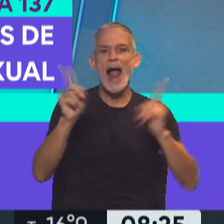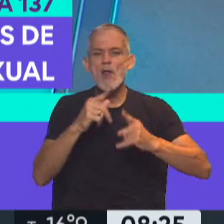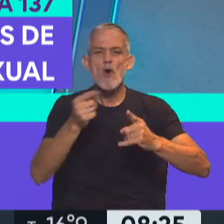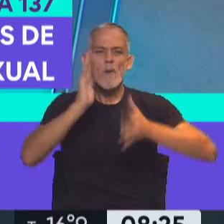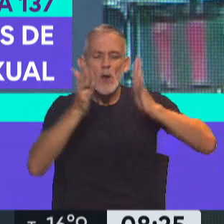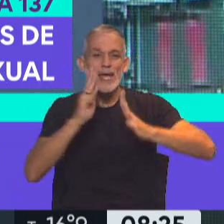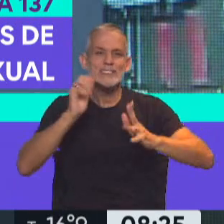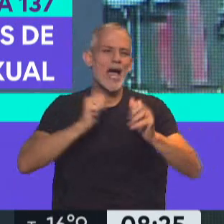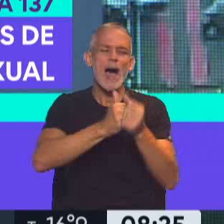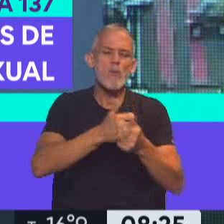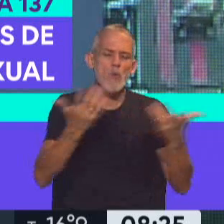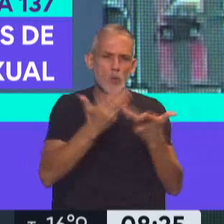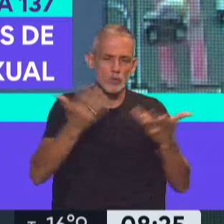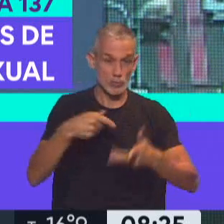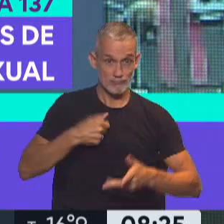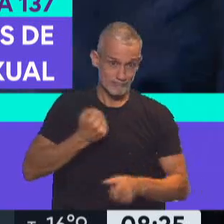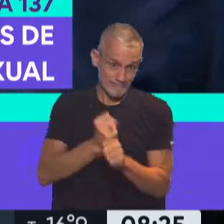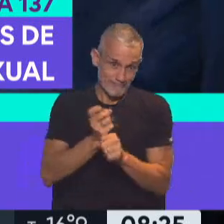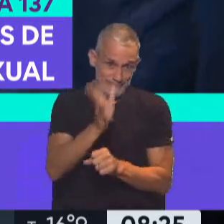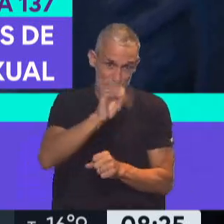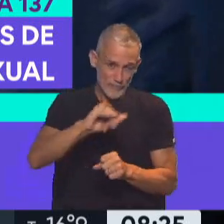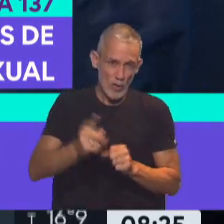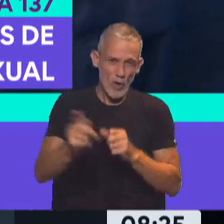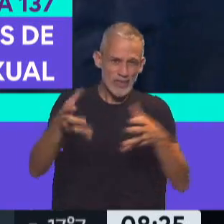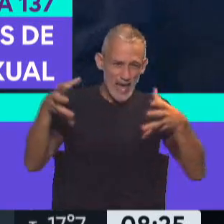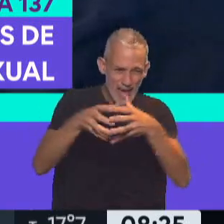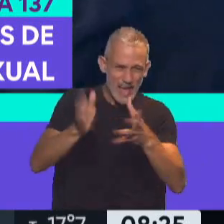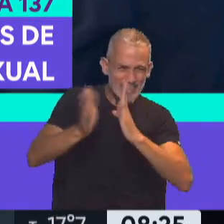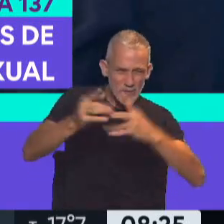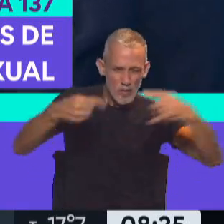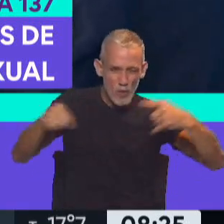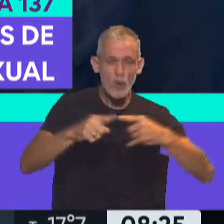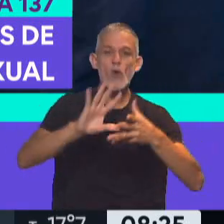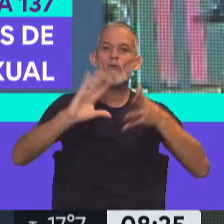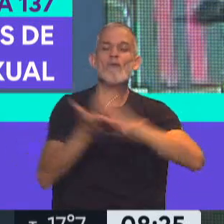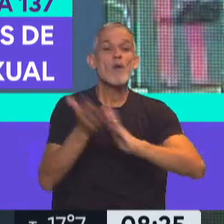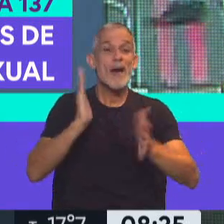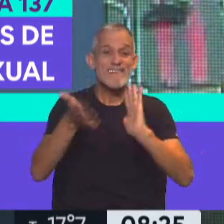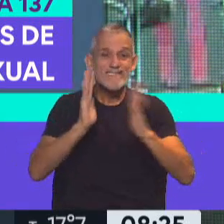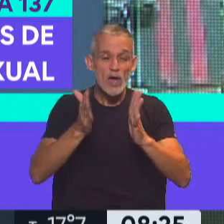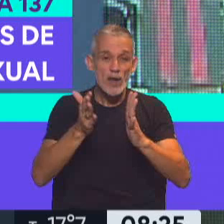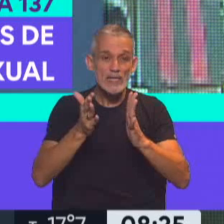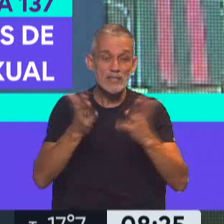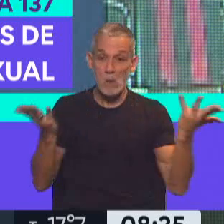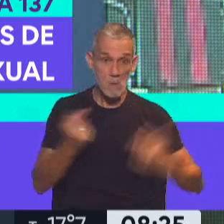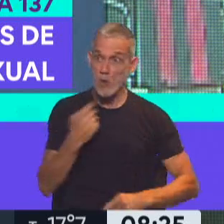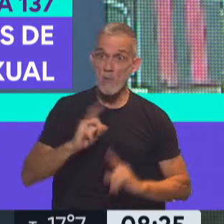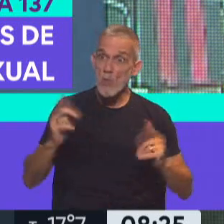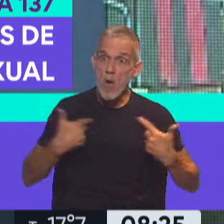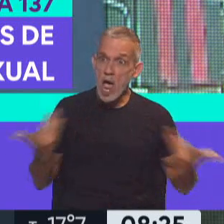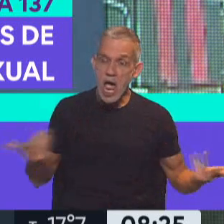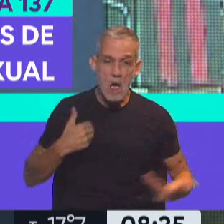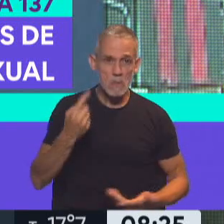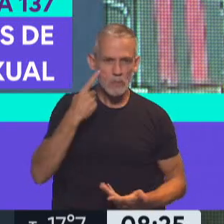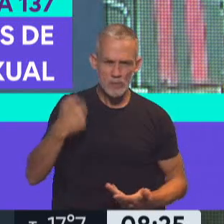un abuso, digo, el trabajo que hacemos cotidianamente en ese acompañamiento, sabemos que las formas de violencia no se registran ni siquiera como tal. Digo, el